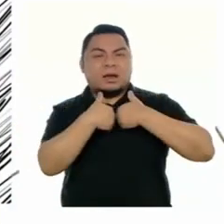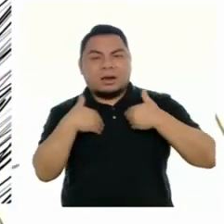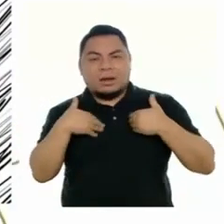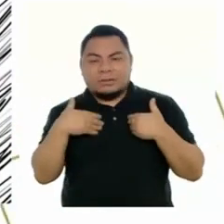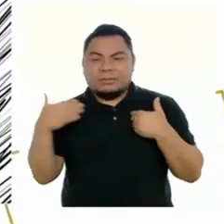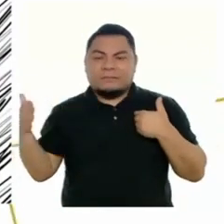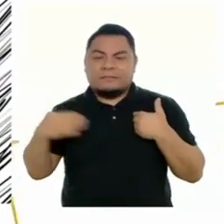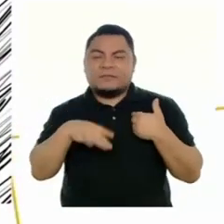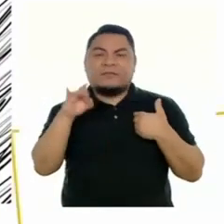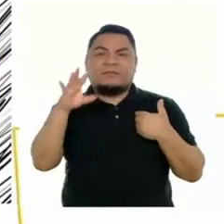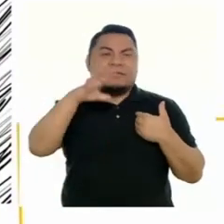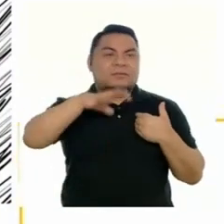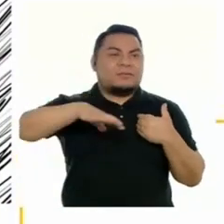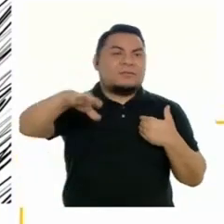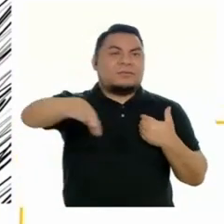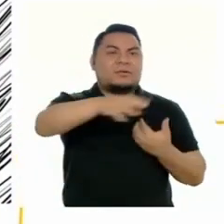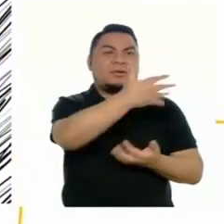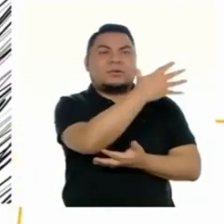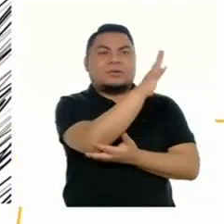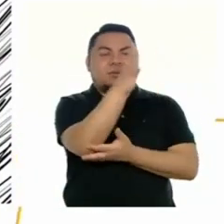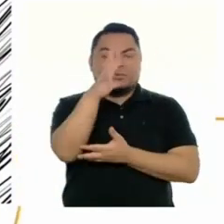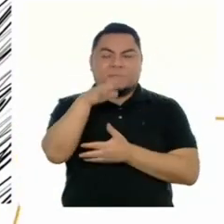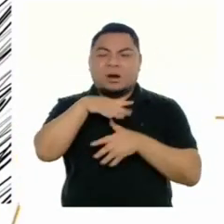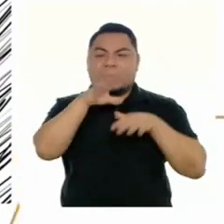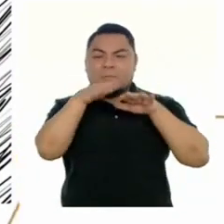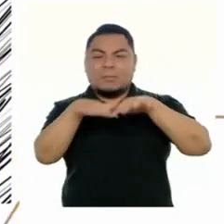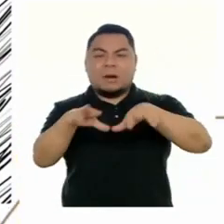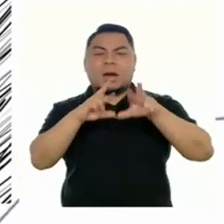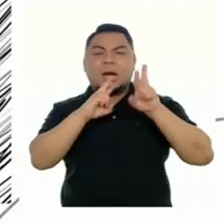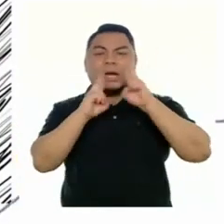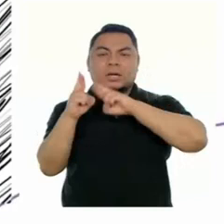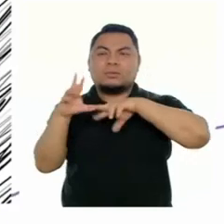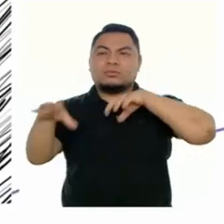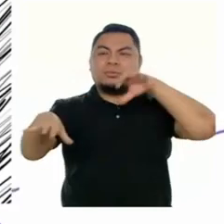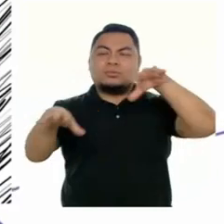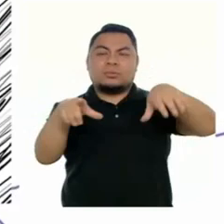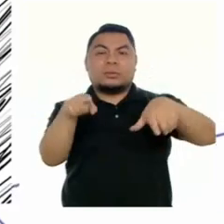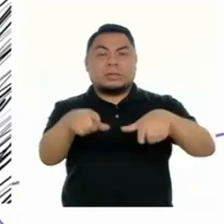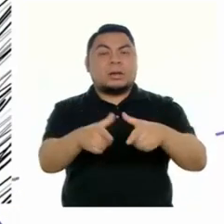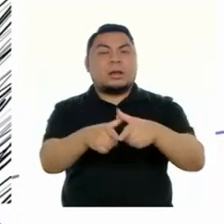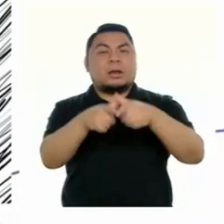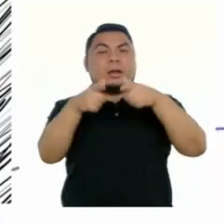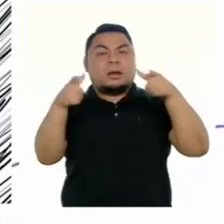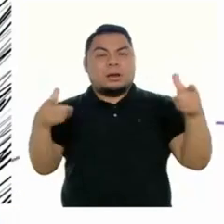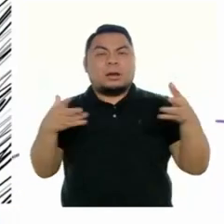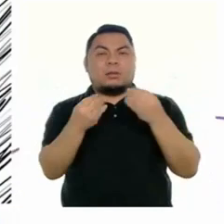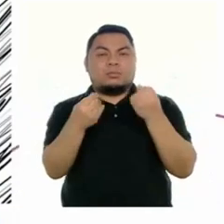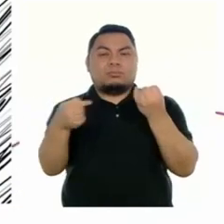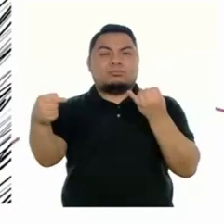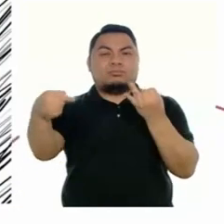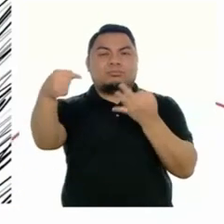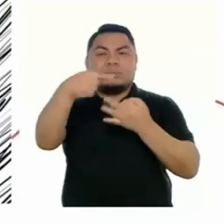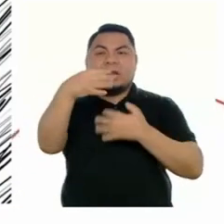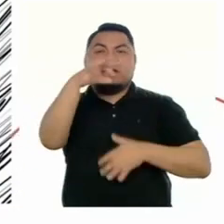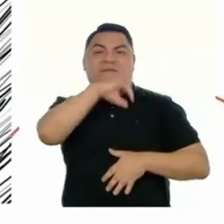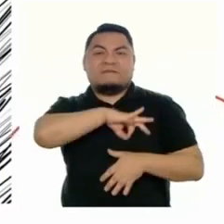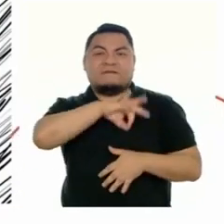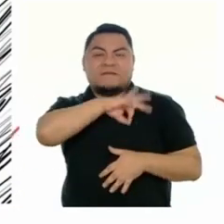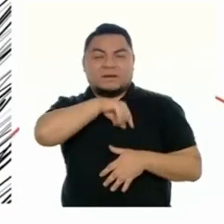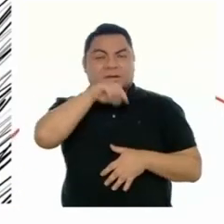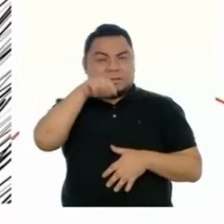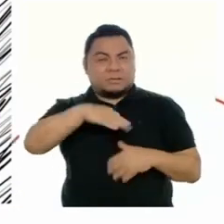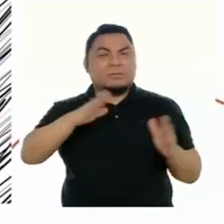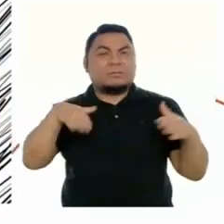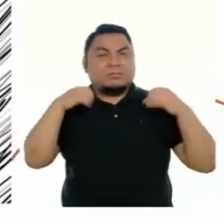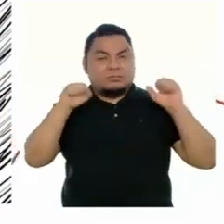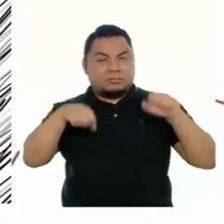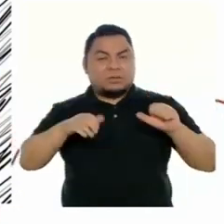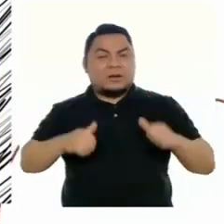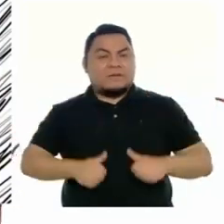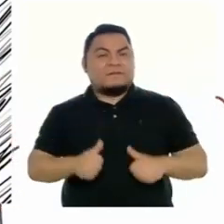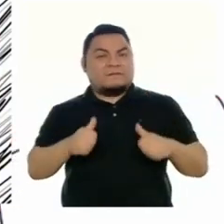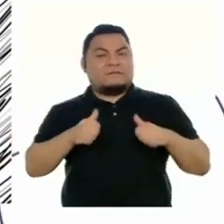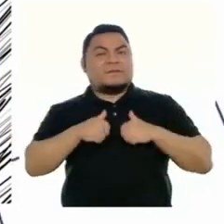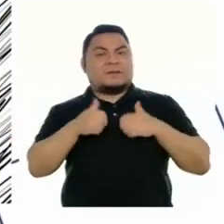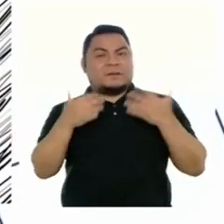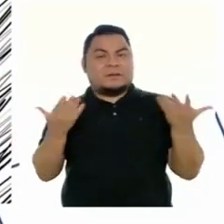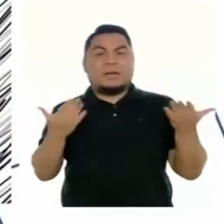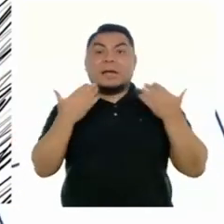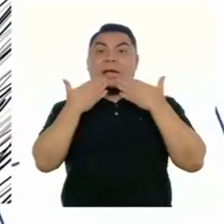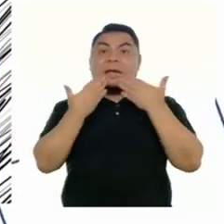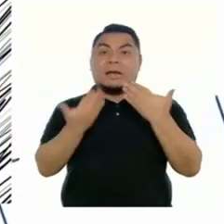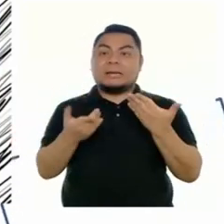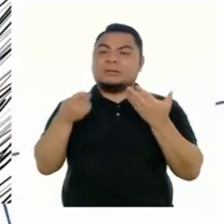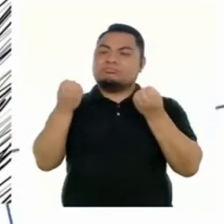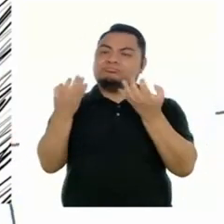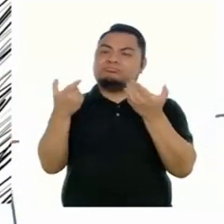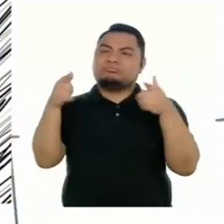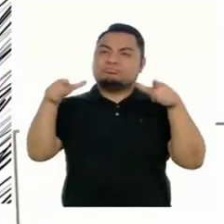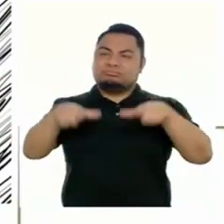del planeta. Los bosques son un gran ecosistema que nos brinda una serie de beneficios que hacen posible la vida. Gracias